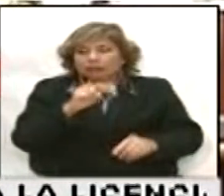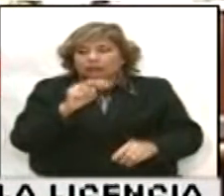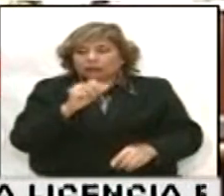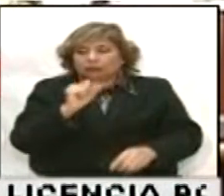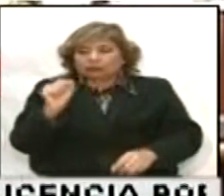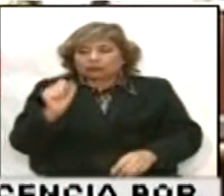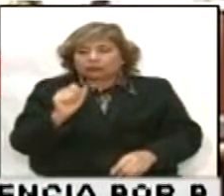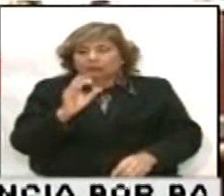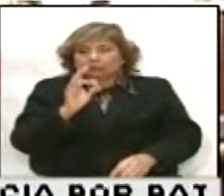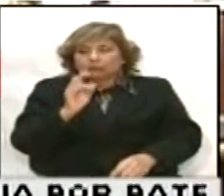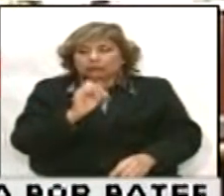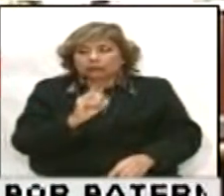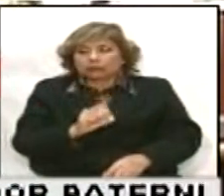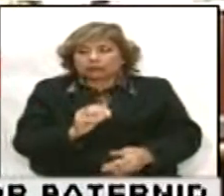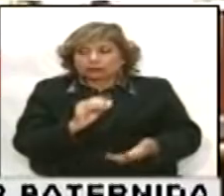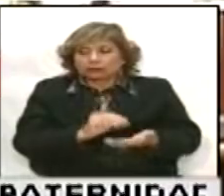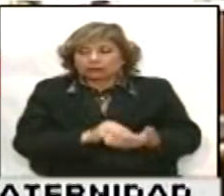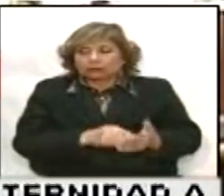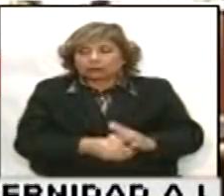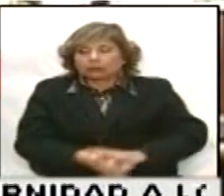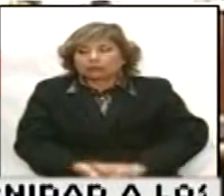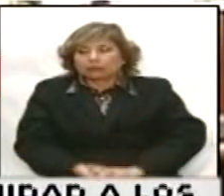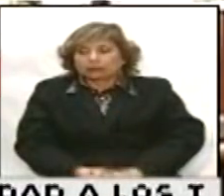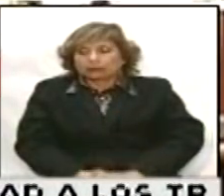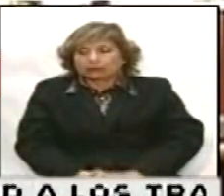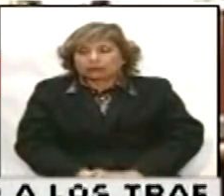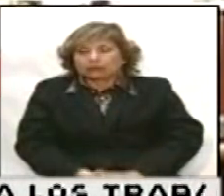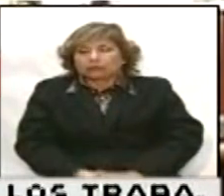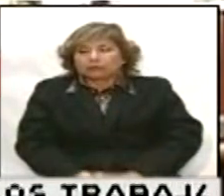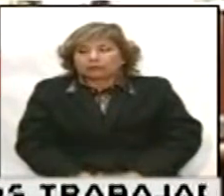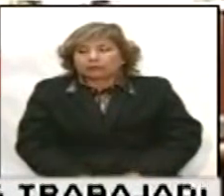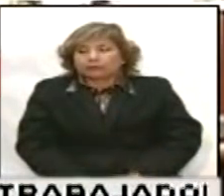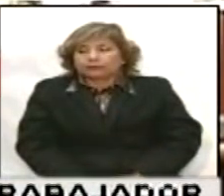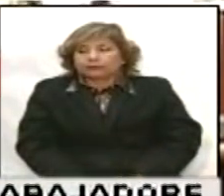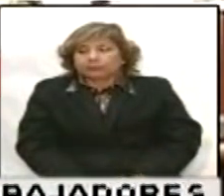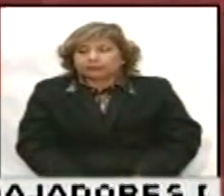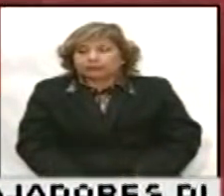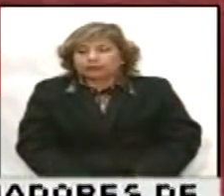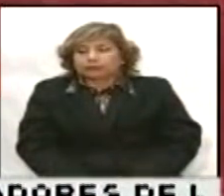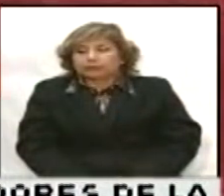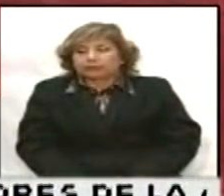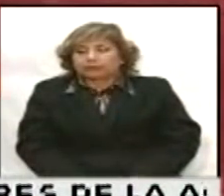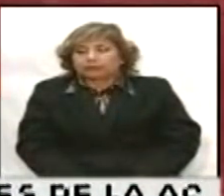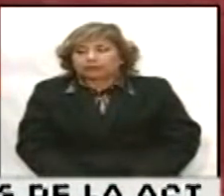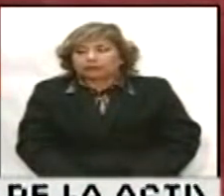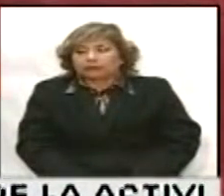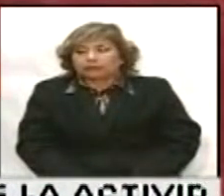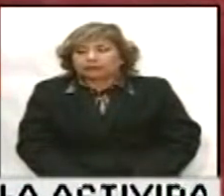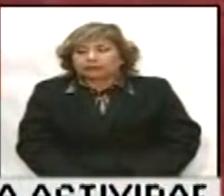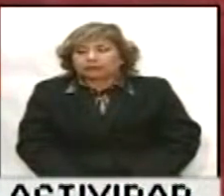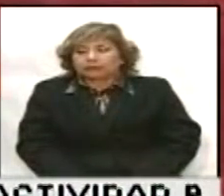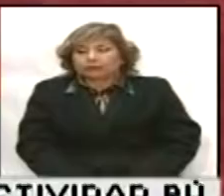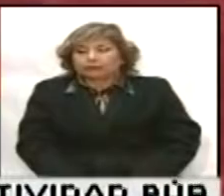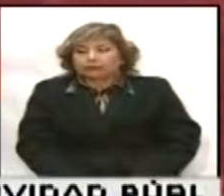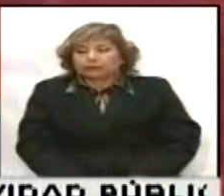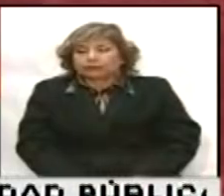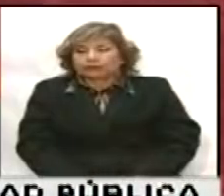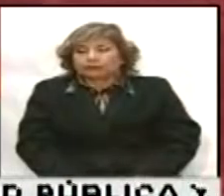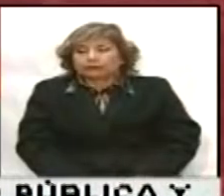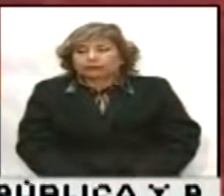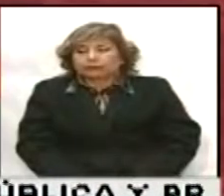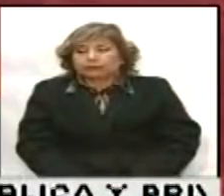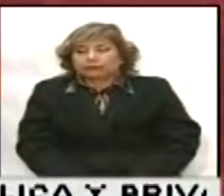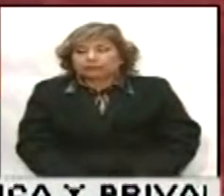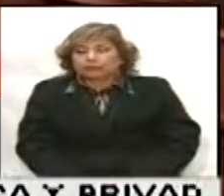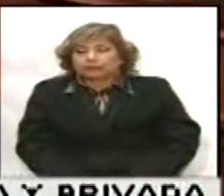7 abstenciones. Más los que han decidido ahorita, congresista Yica, rojo, congresista Vieira, rojo, congresista